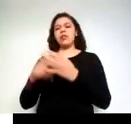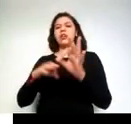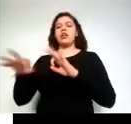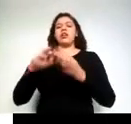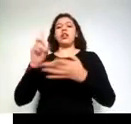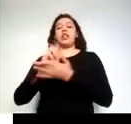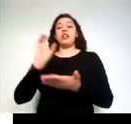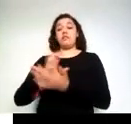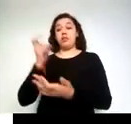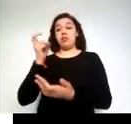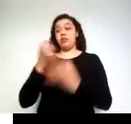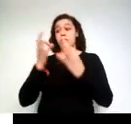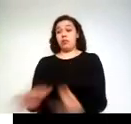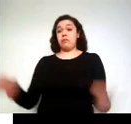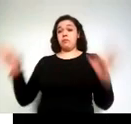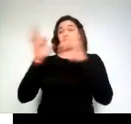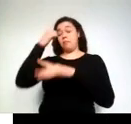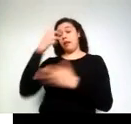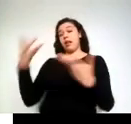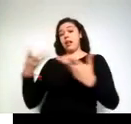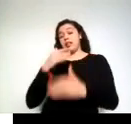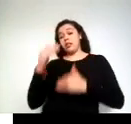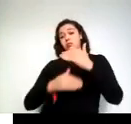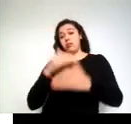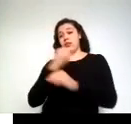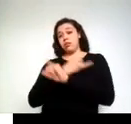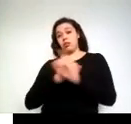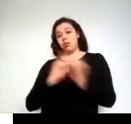para que puedan realizar este proceso de manera independiente y autónoma.